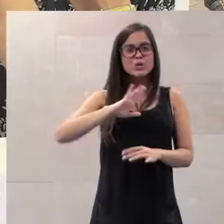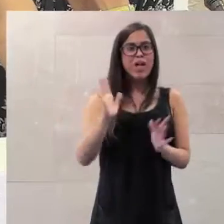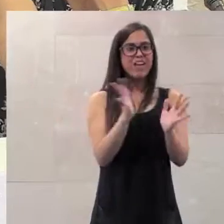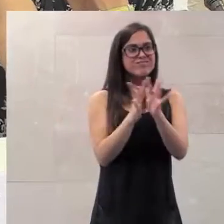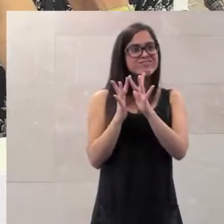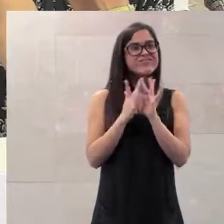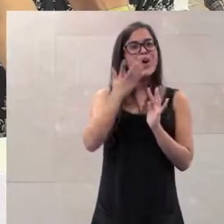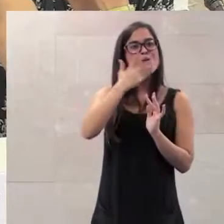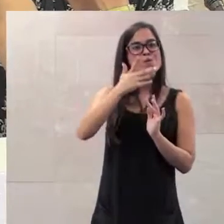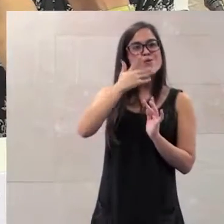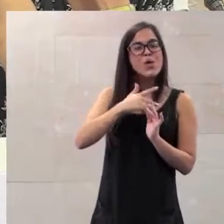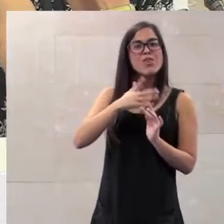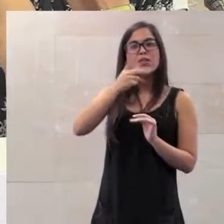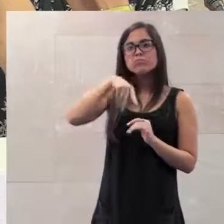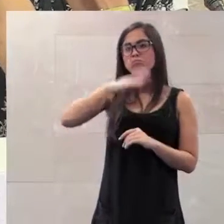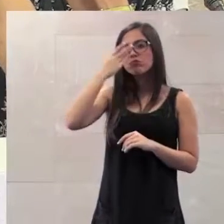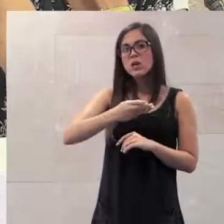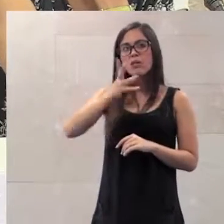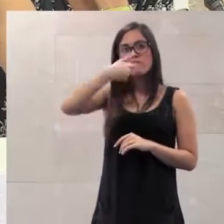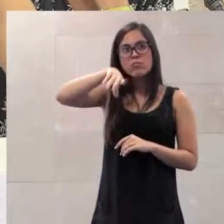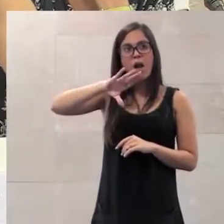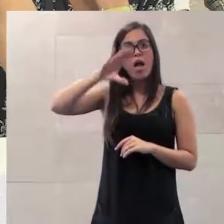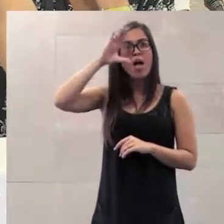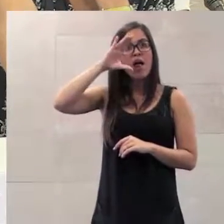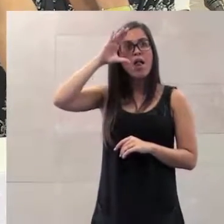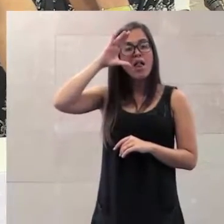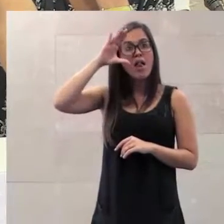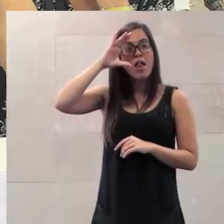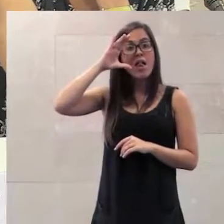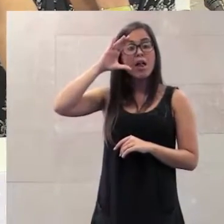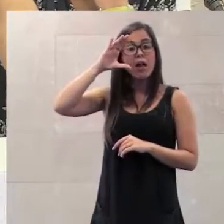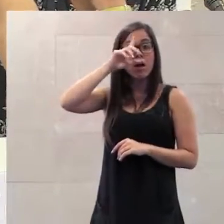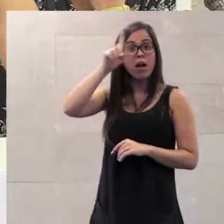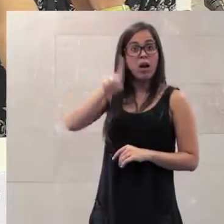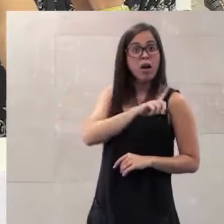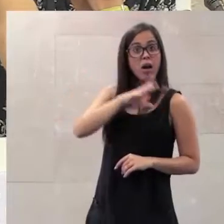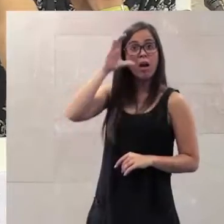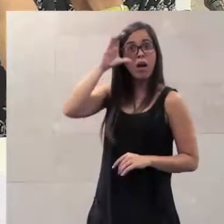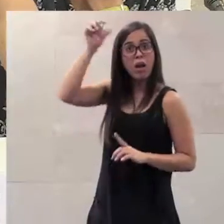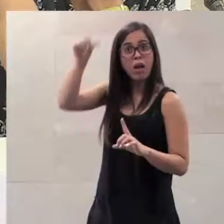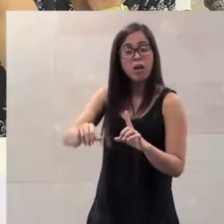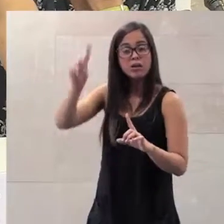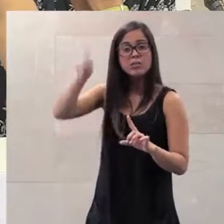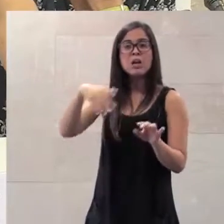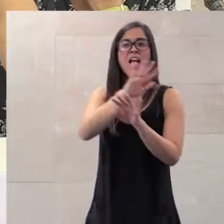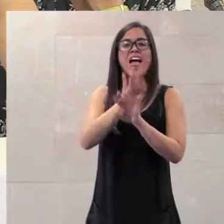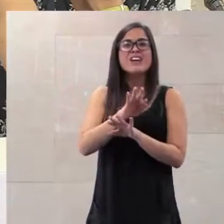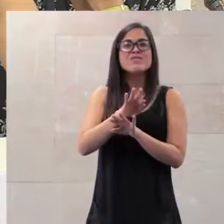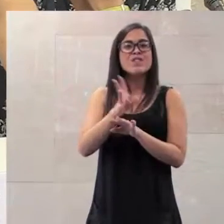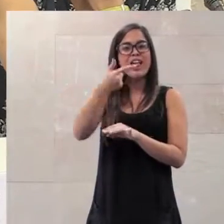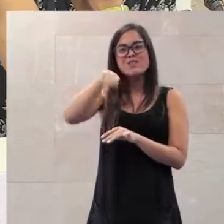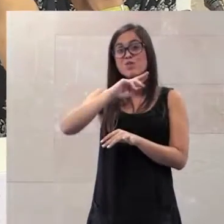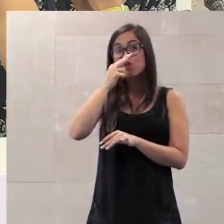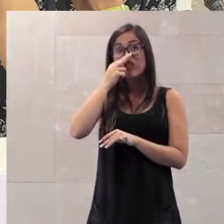otras y pongáis en común, os escuchéis unas a otras y veáis cómo realmente al final os van a mover unos intereses muy,